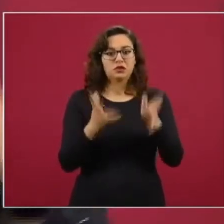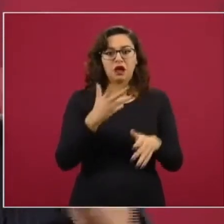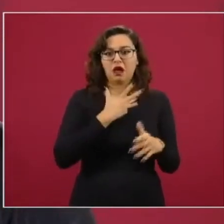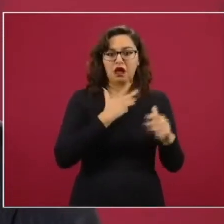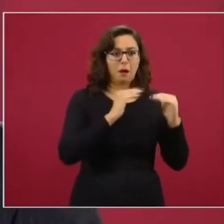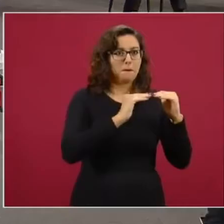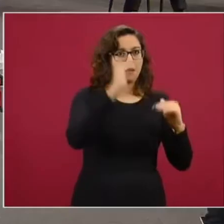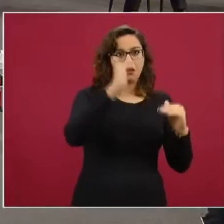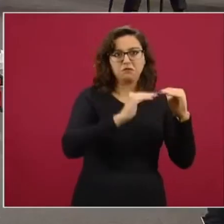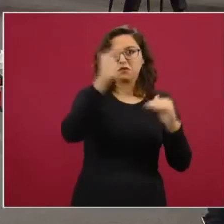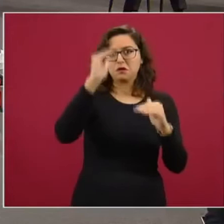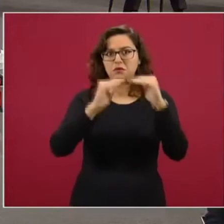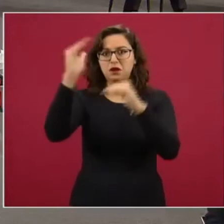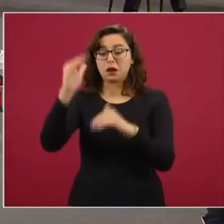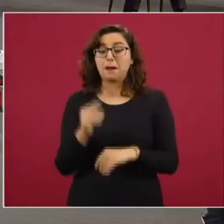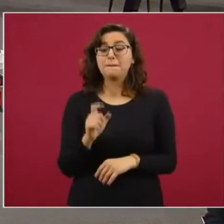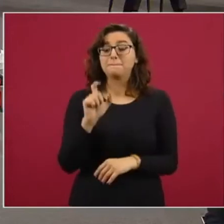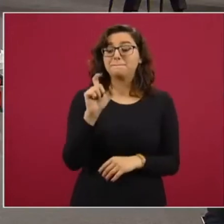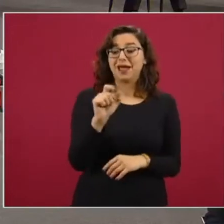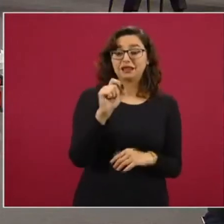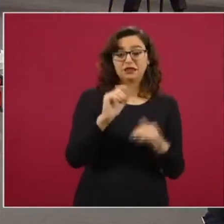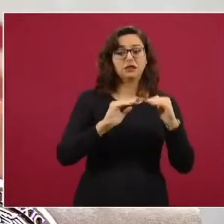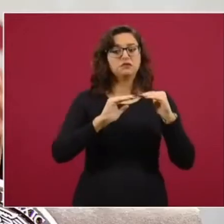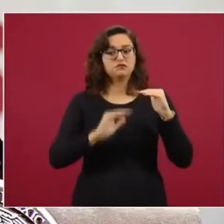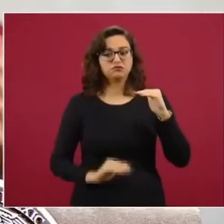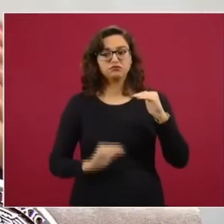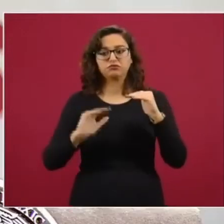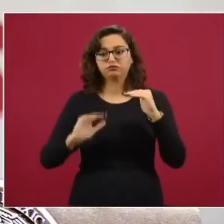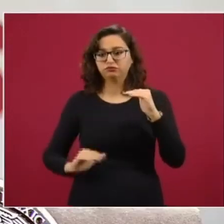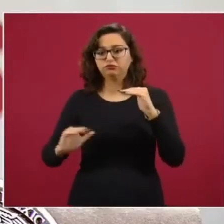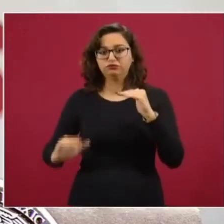20 siguen a la baja. Las que siguen a la baja están